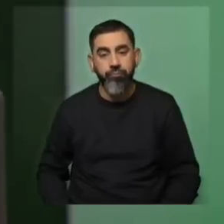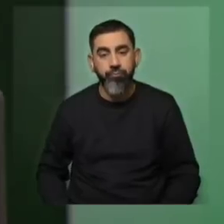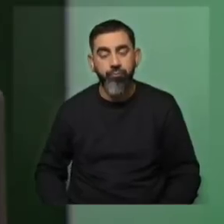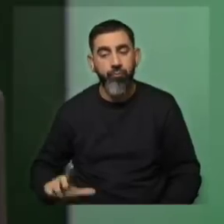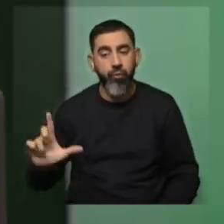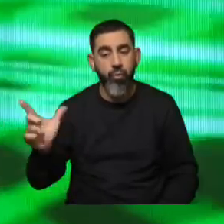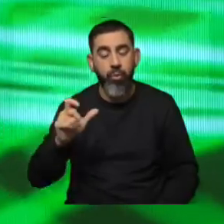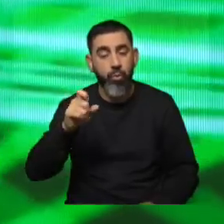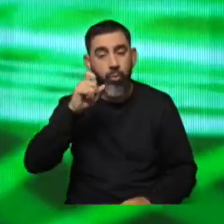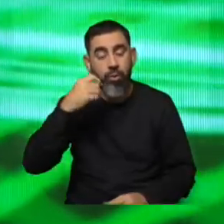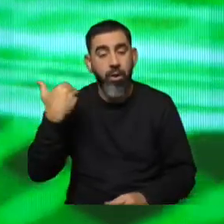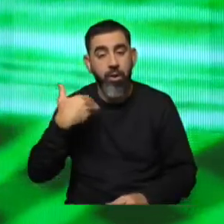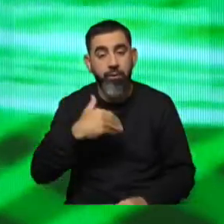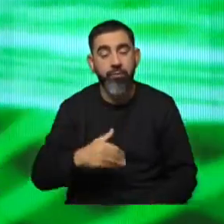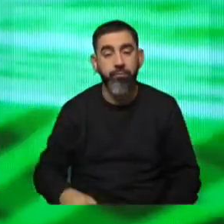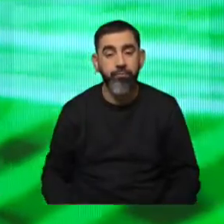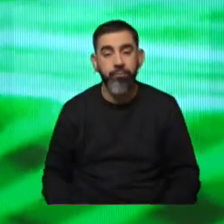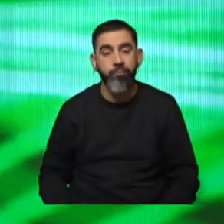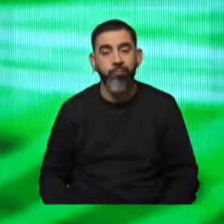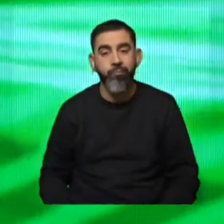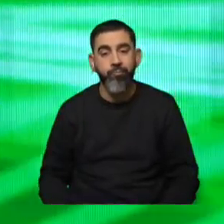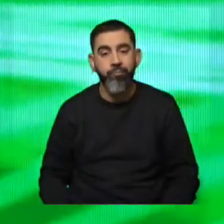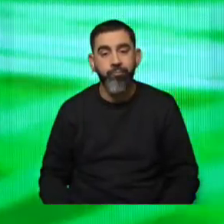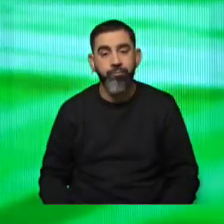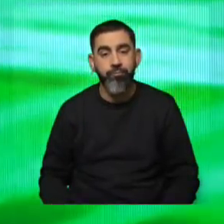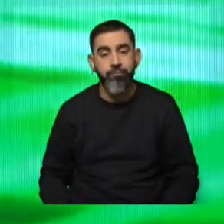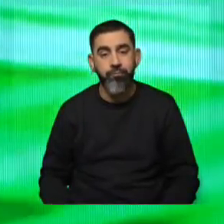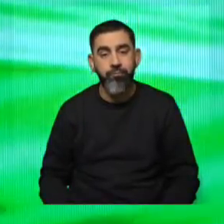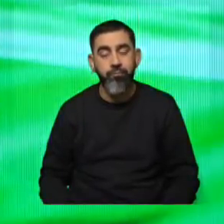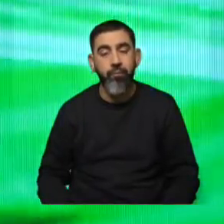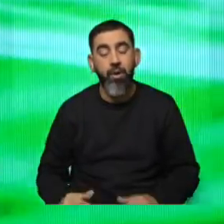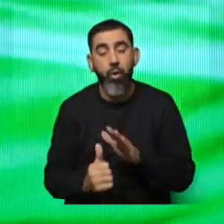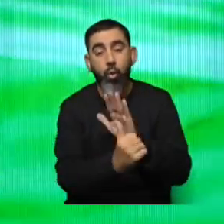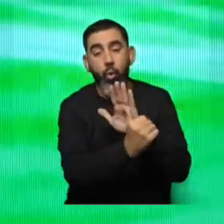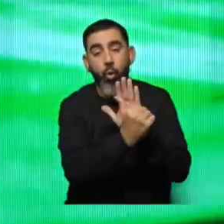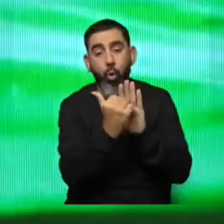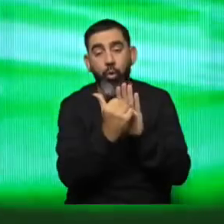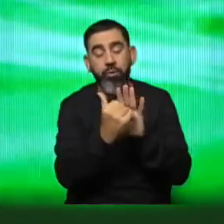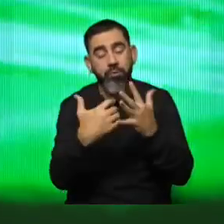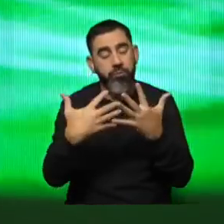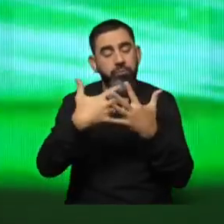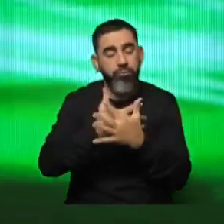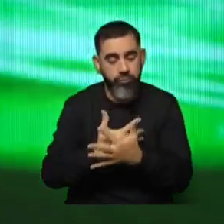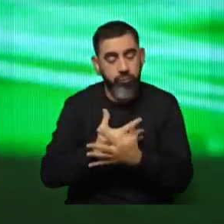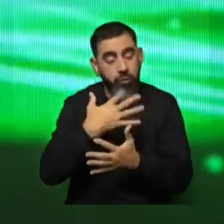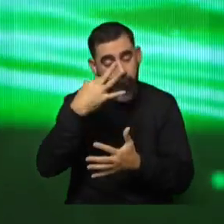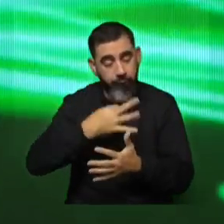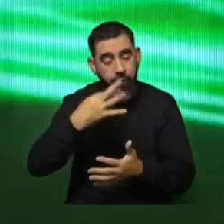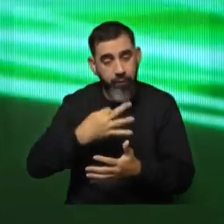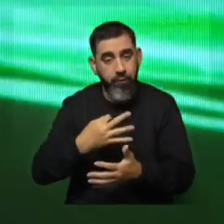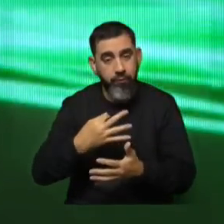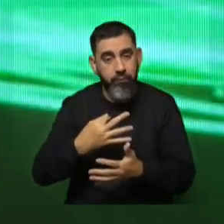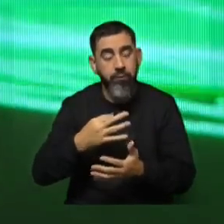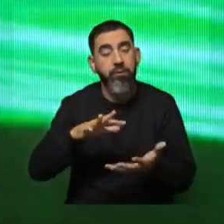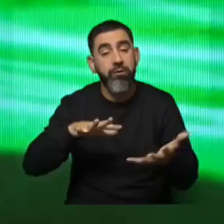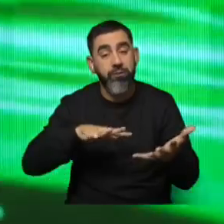los turistas argentinos Exacto el litoral la verdad es que la viene pasando mal desde hace bastante No o sea venimos